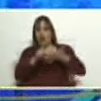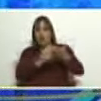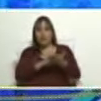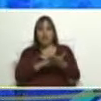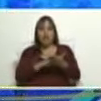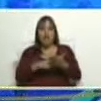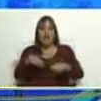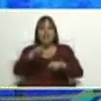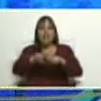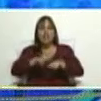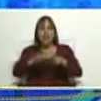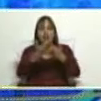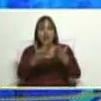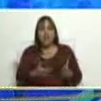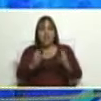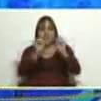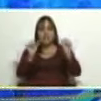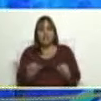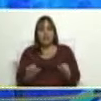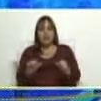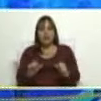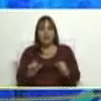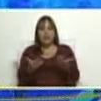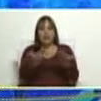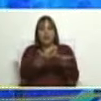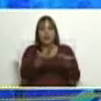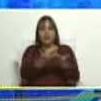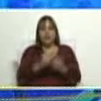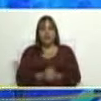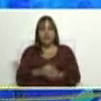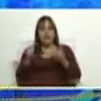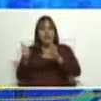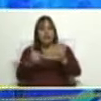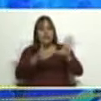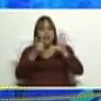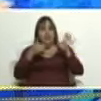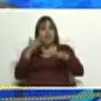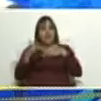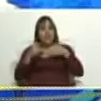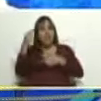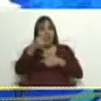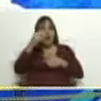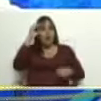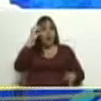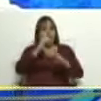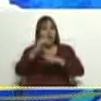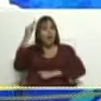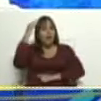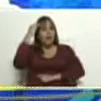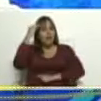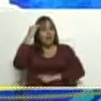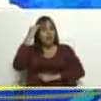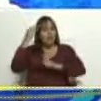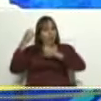país. Sexta acción de este vértice, mente sana,